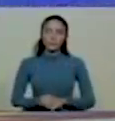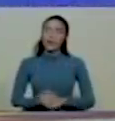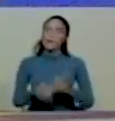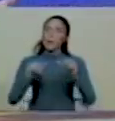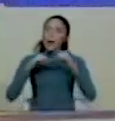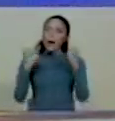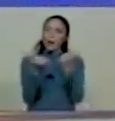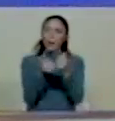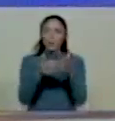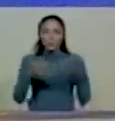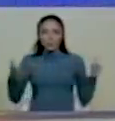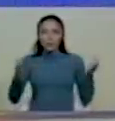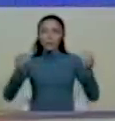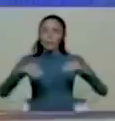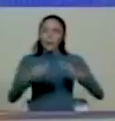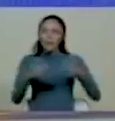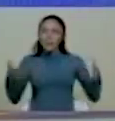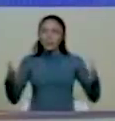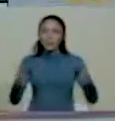aulas de clase.